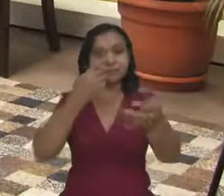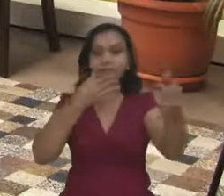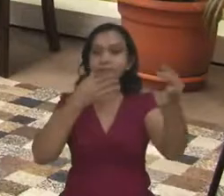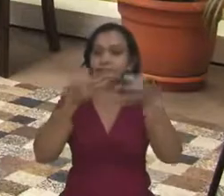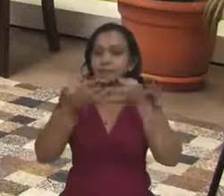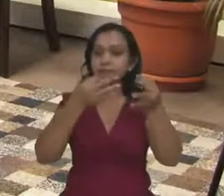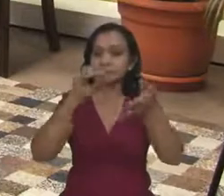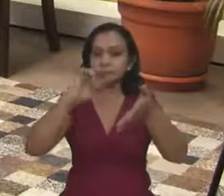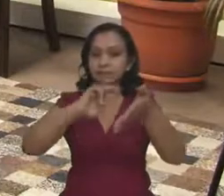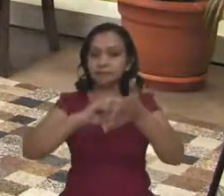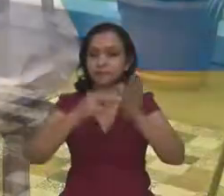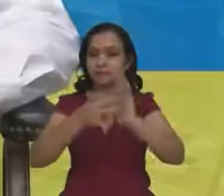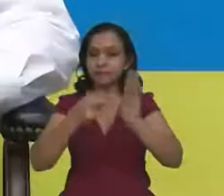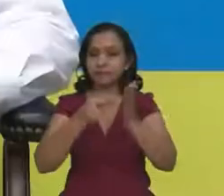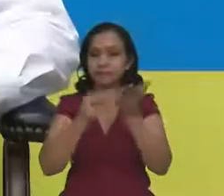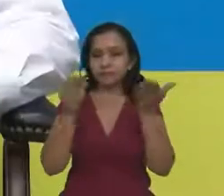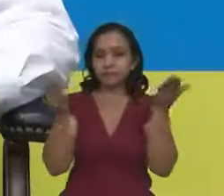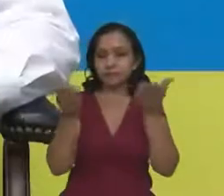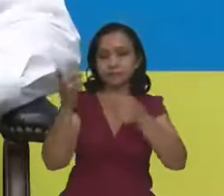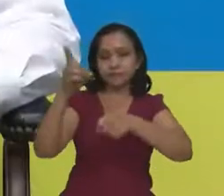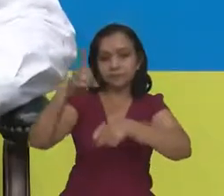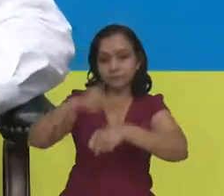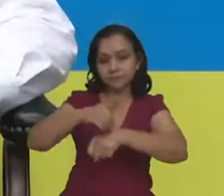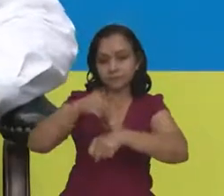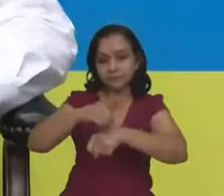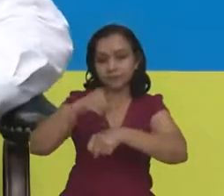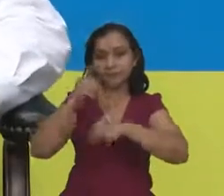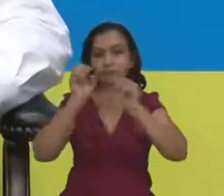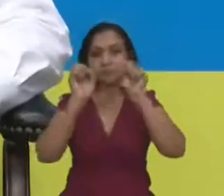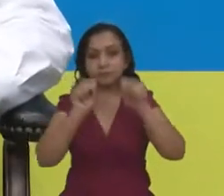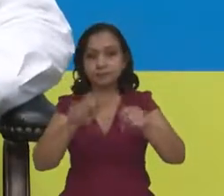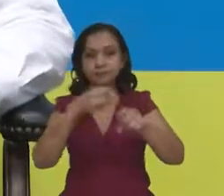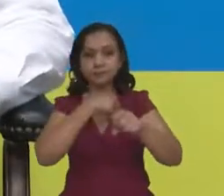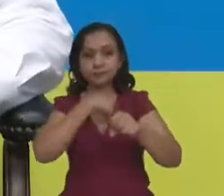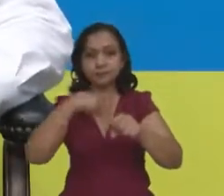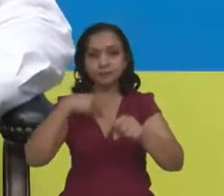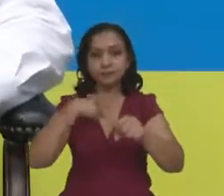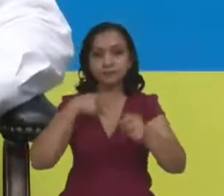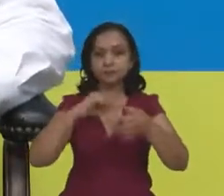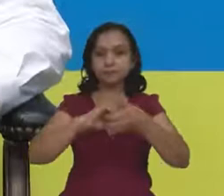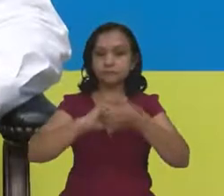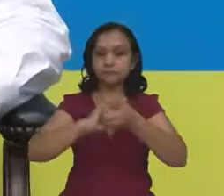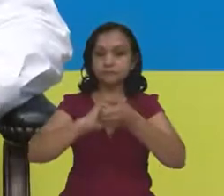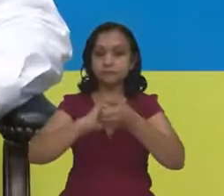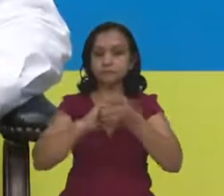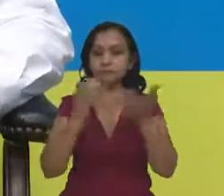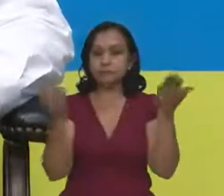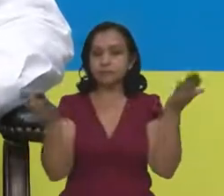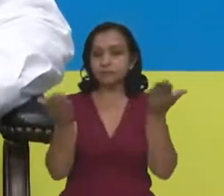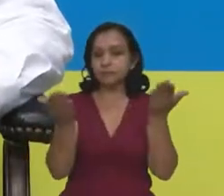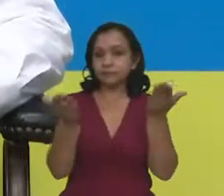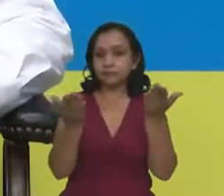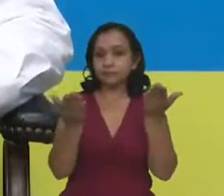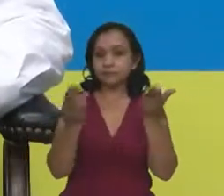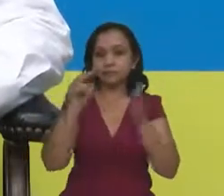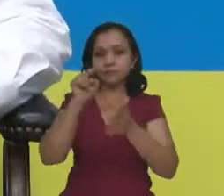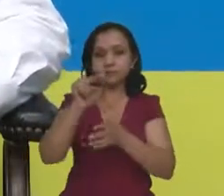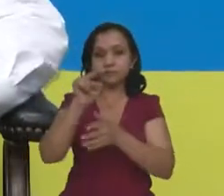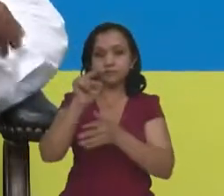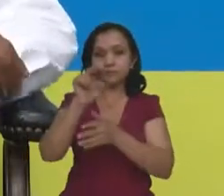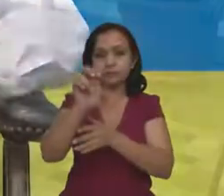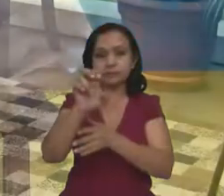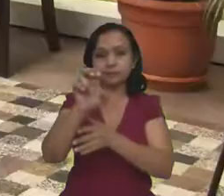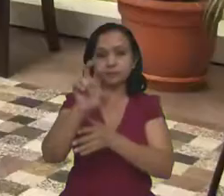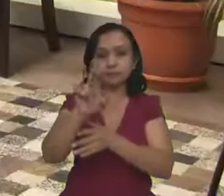ese concepto que ustedes tienen como médico que pueda ser digerible para los amigos televidentes sobre neuropatía